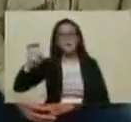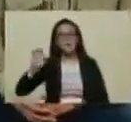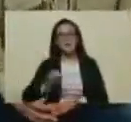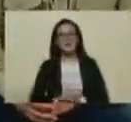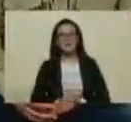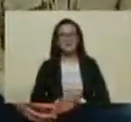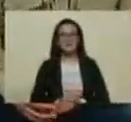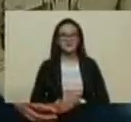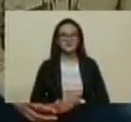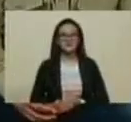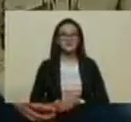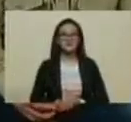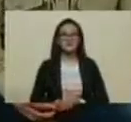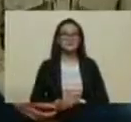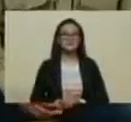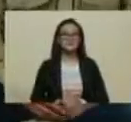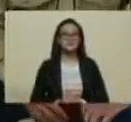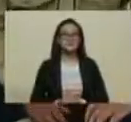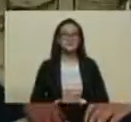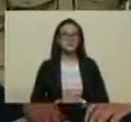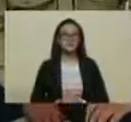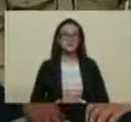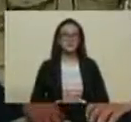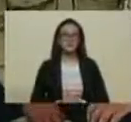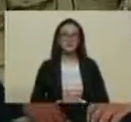El liderazgo que se va levantando.